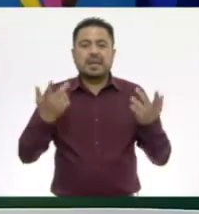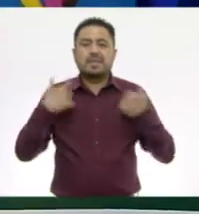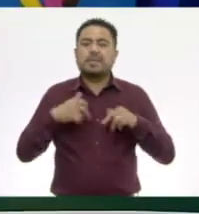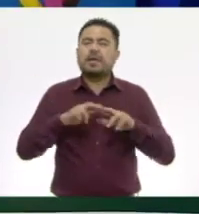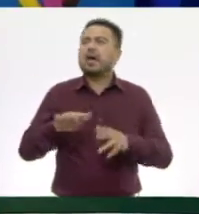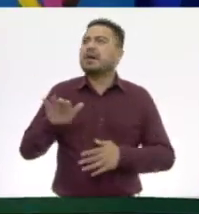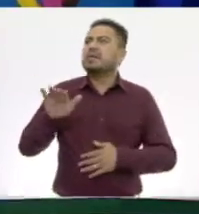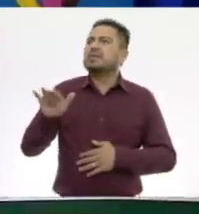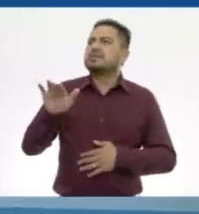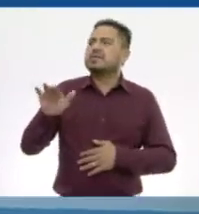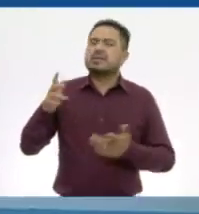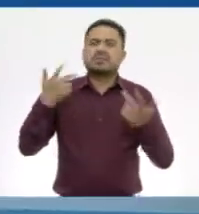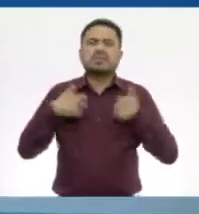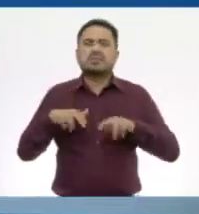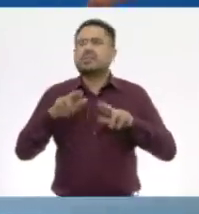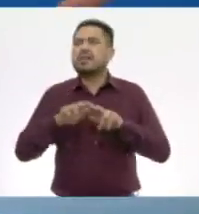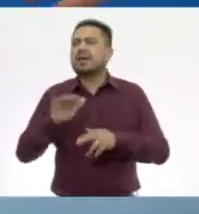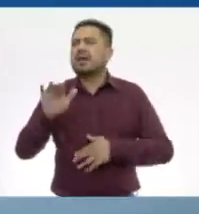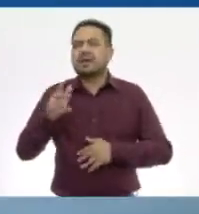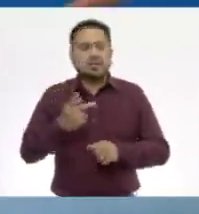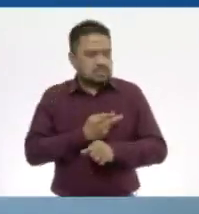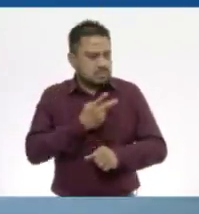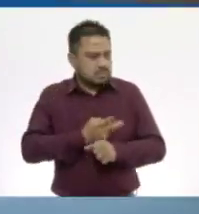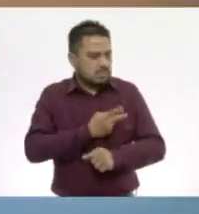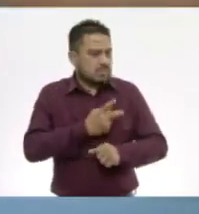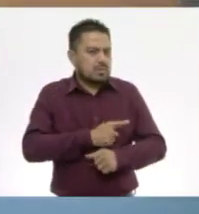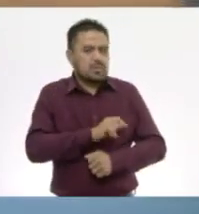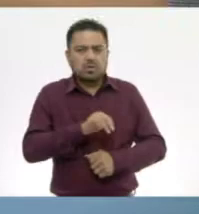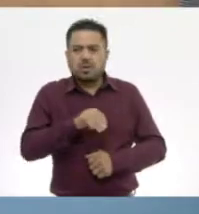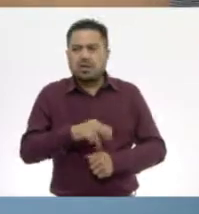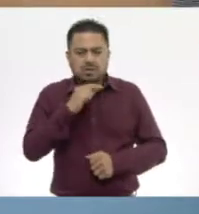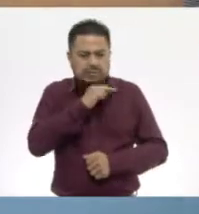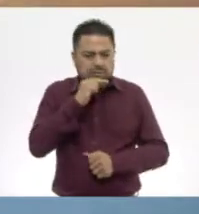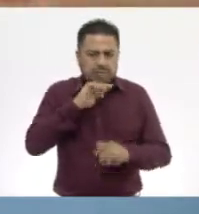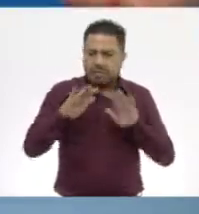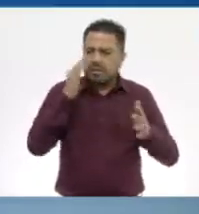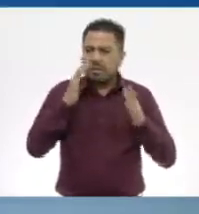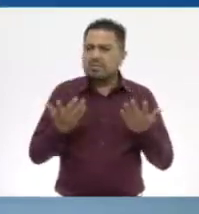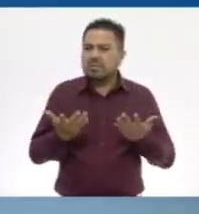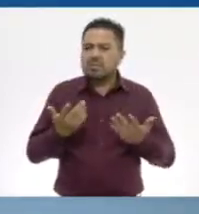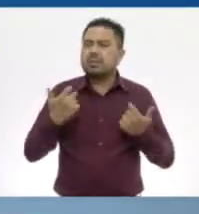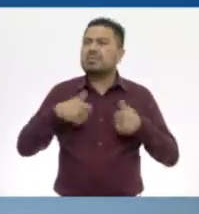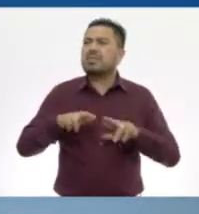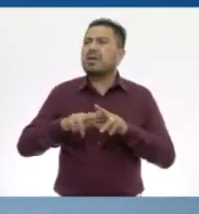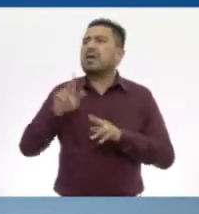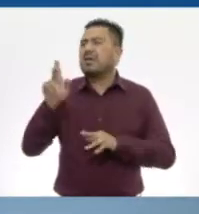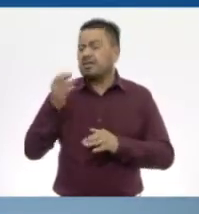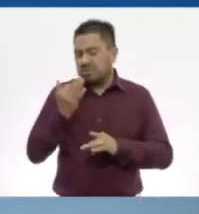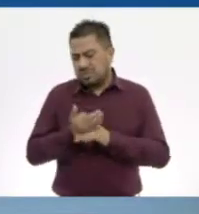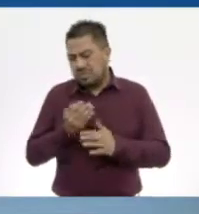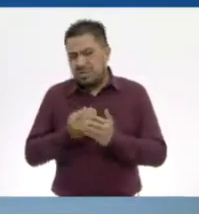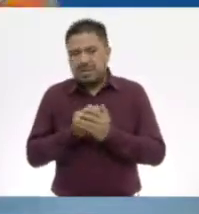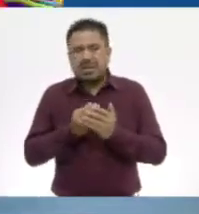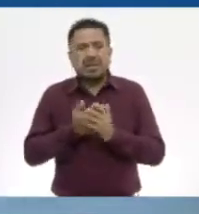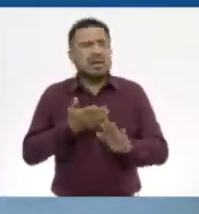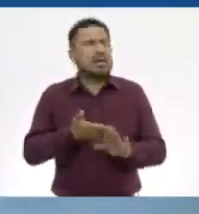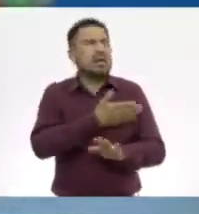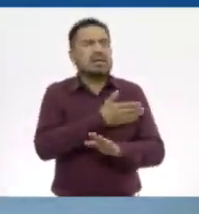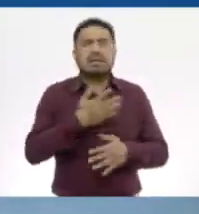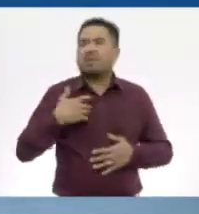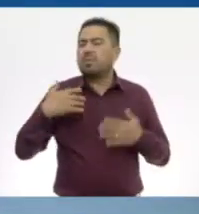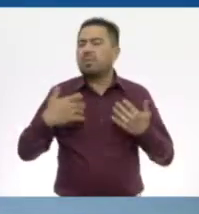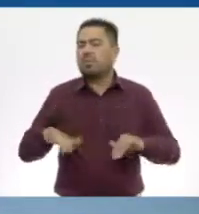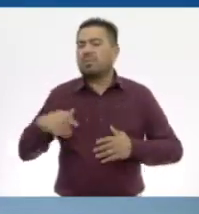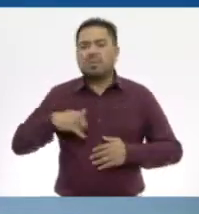¡Maestro! ¿Qué pasó, Ton? ¿Por qué tanta prisa? Maestro, es que la clase pasada se quedó